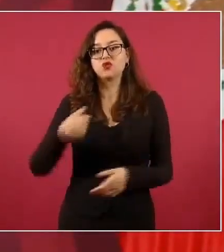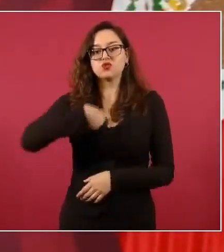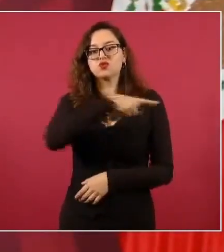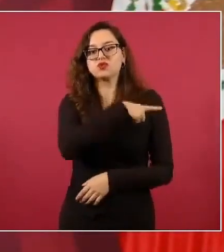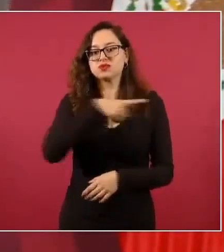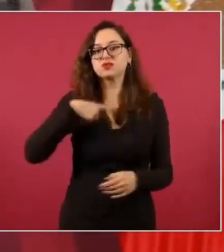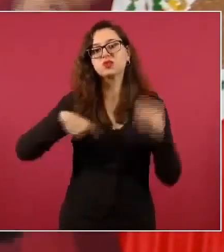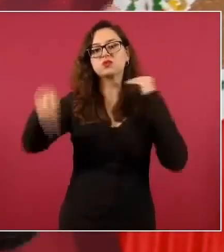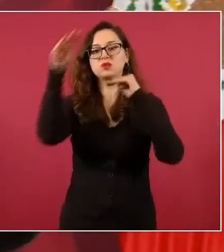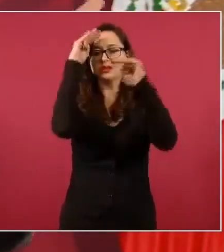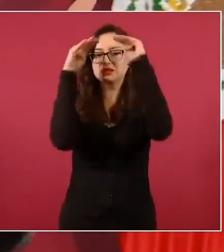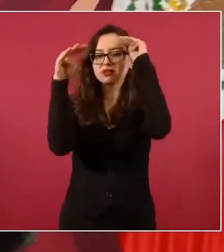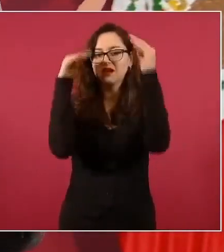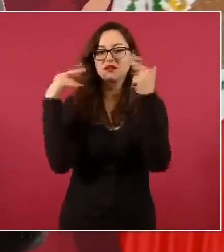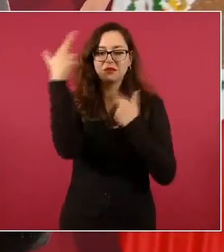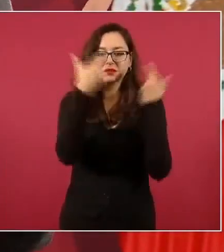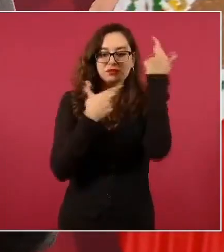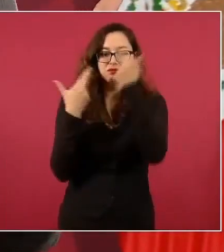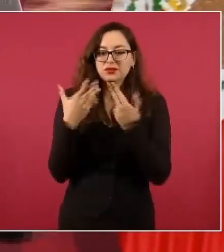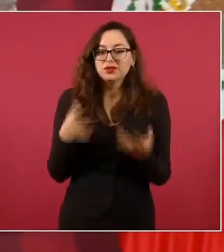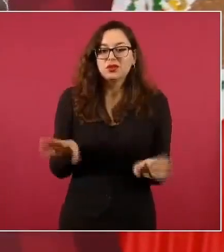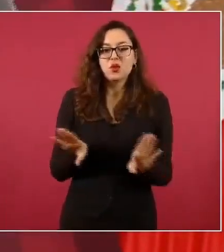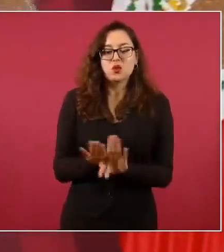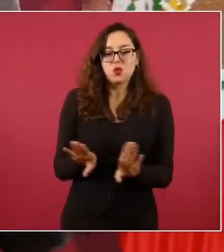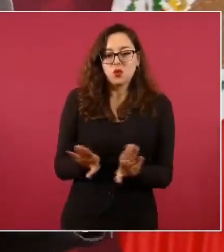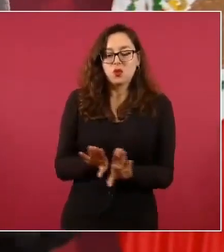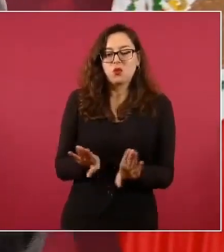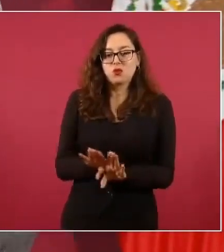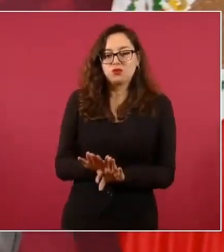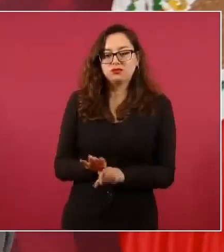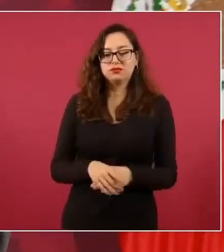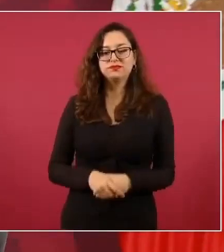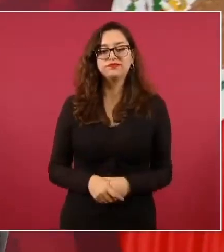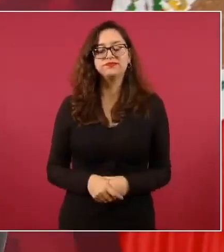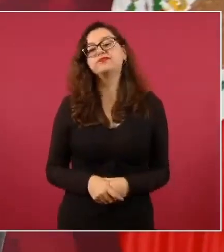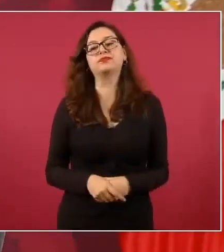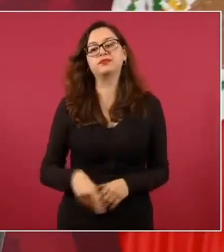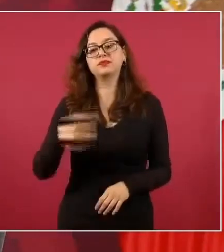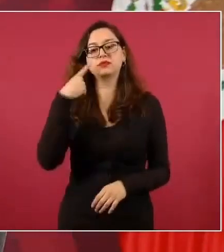Por ejemplo, en la Constitución está